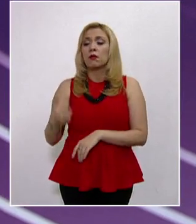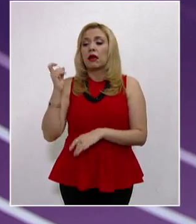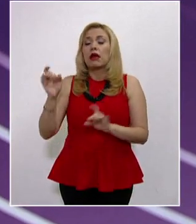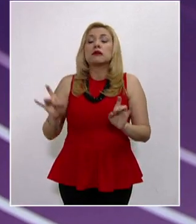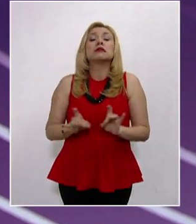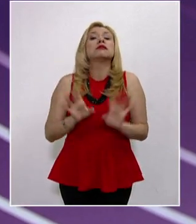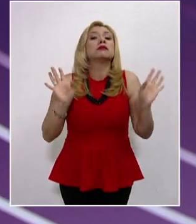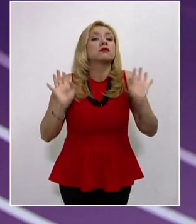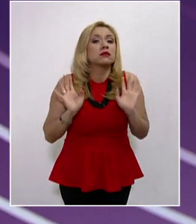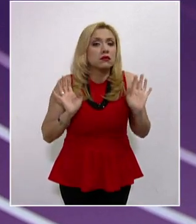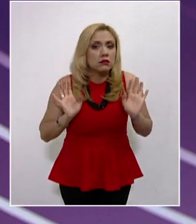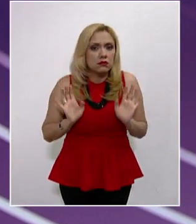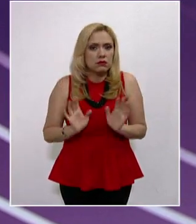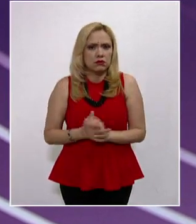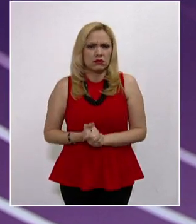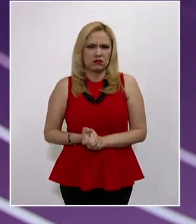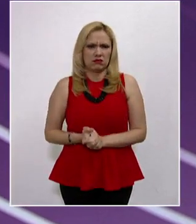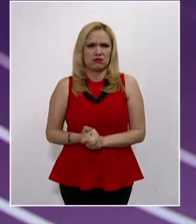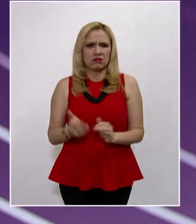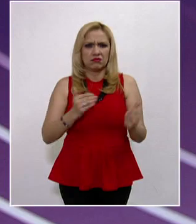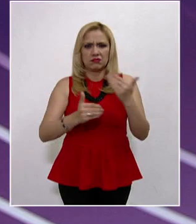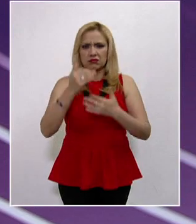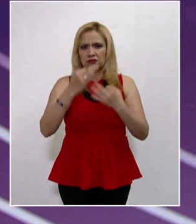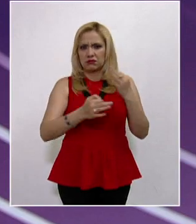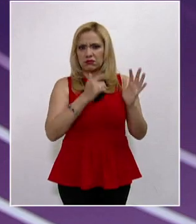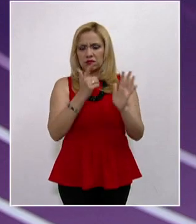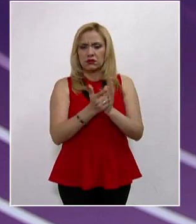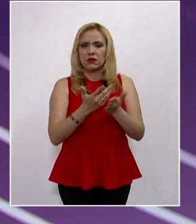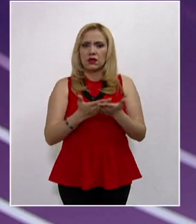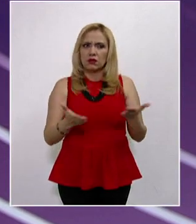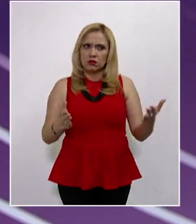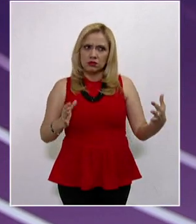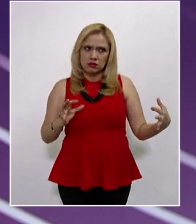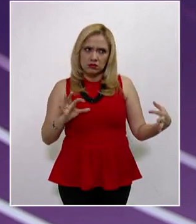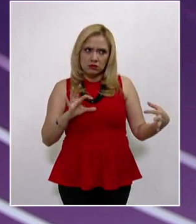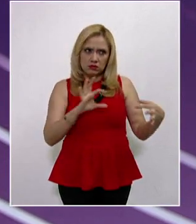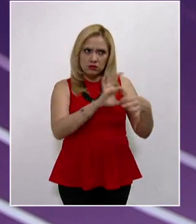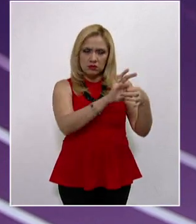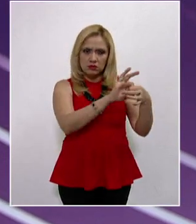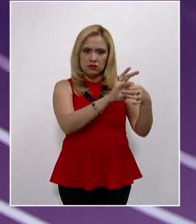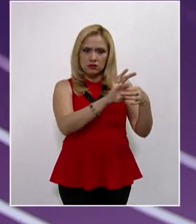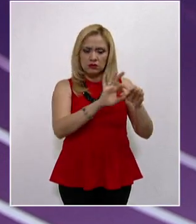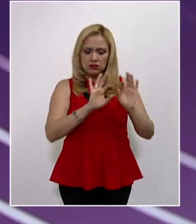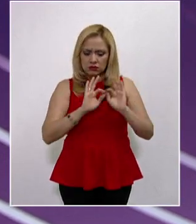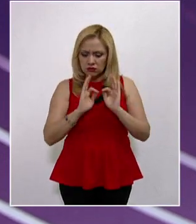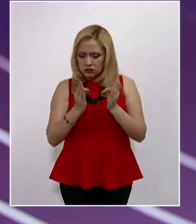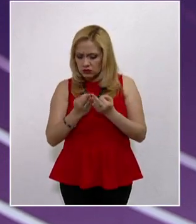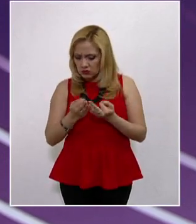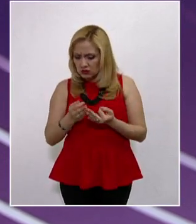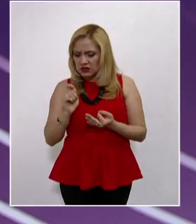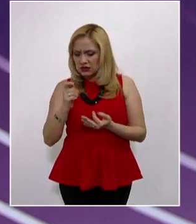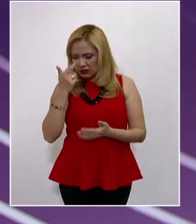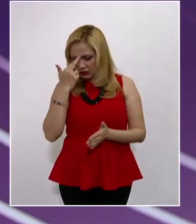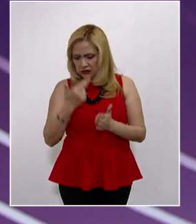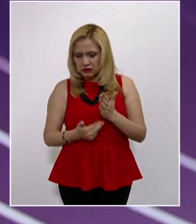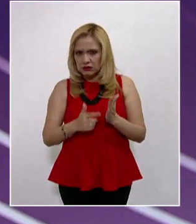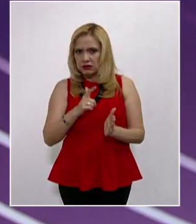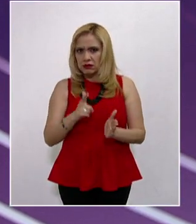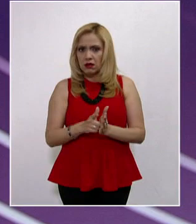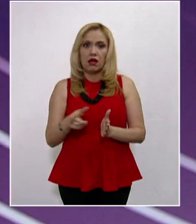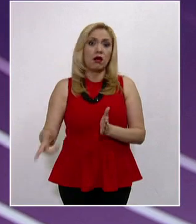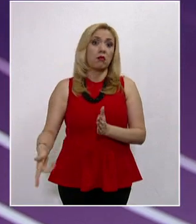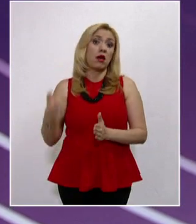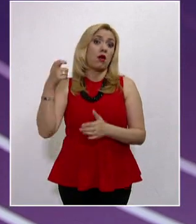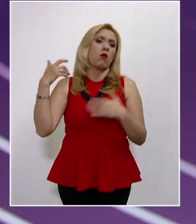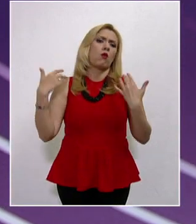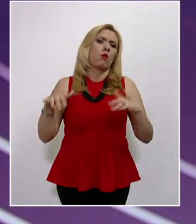Entonces acá lo que hace la Suprema Corte es hacer un vínculo entre el tipo de delito y la función militar.